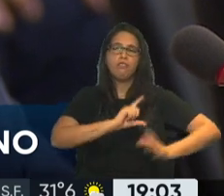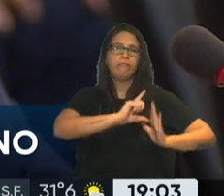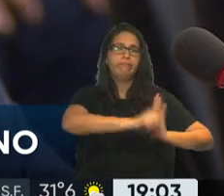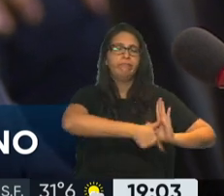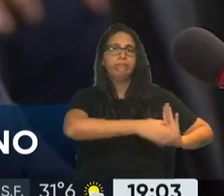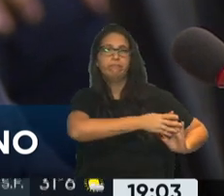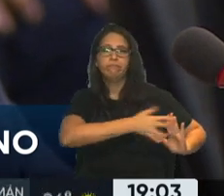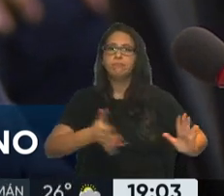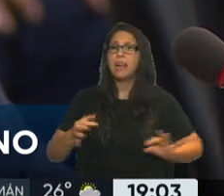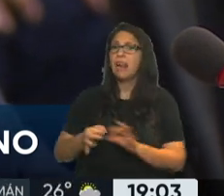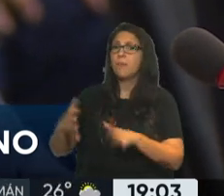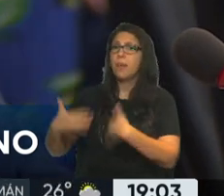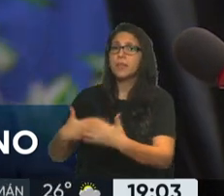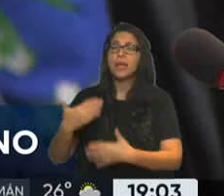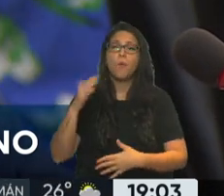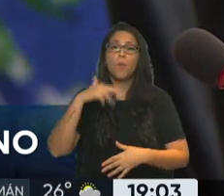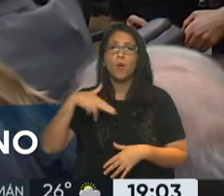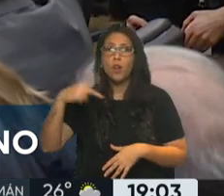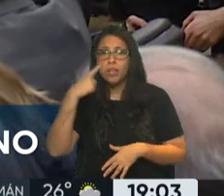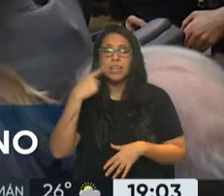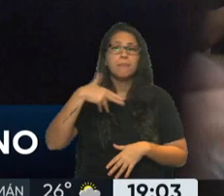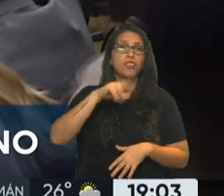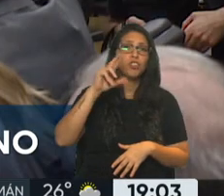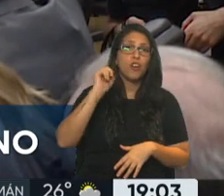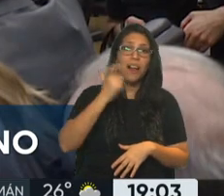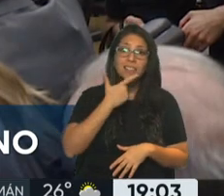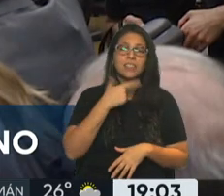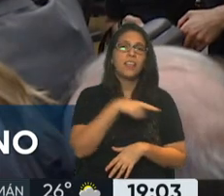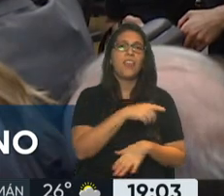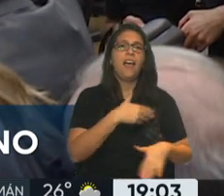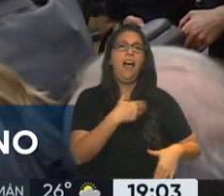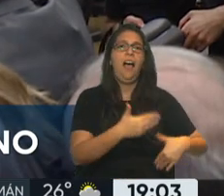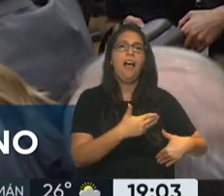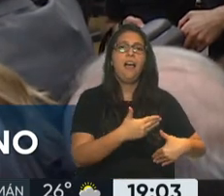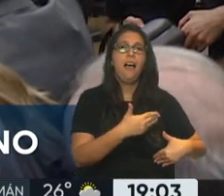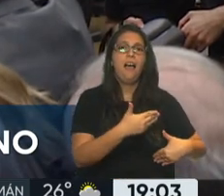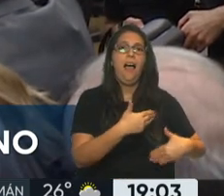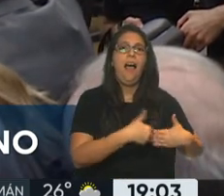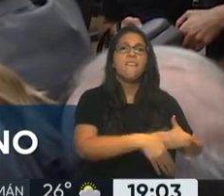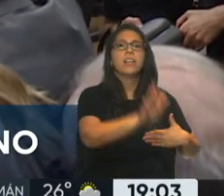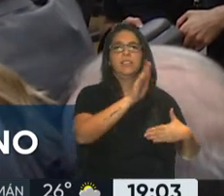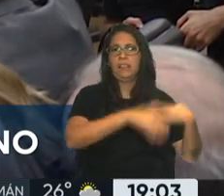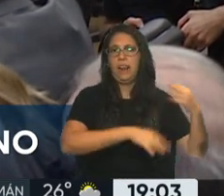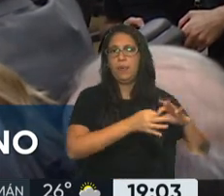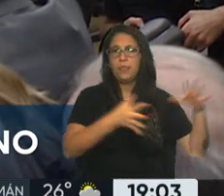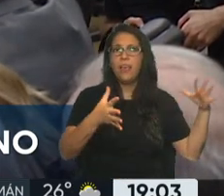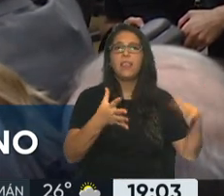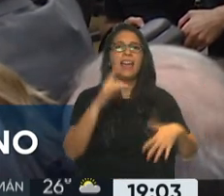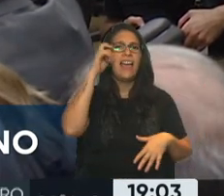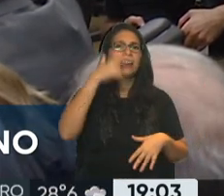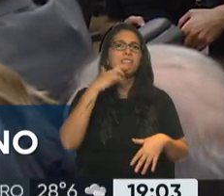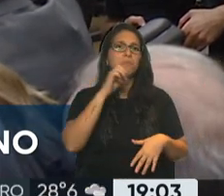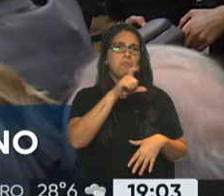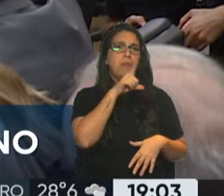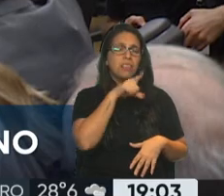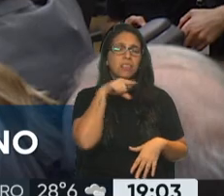avanza Gabriel bornoroni y Nicolás mayoras y el de avanza libertad José luiser titular de la comisión de presupuesto y Hacienda